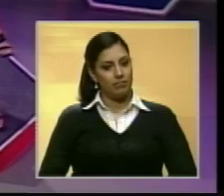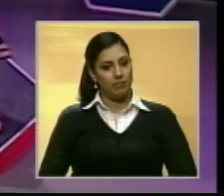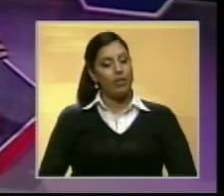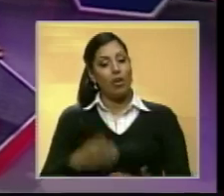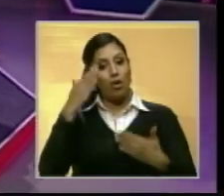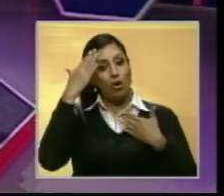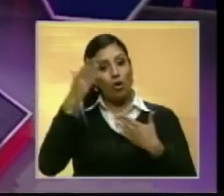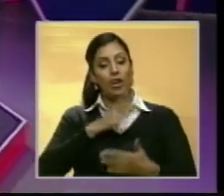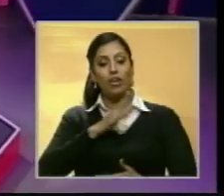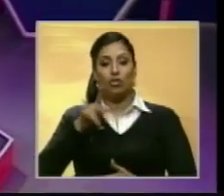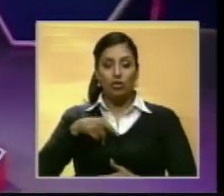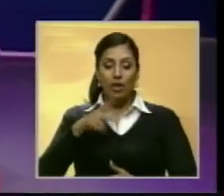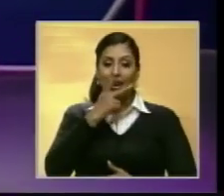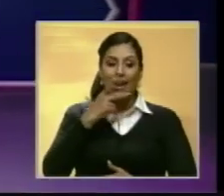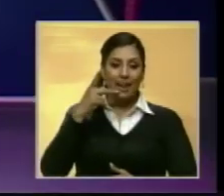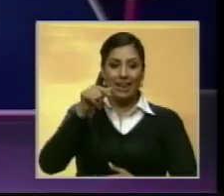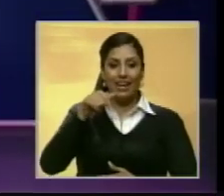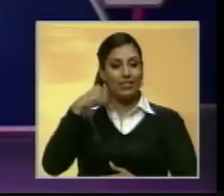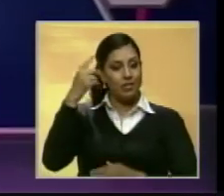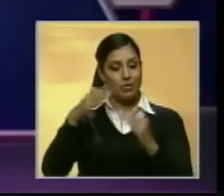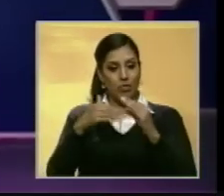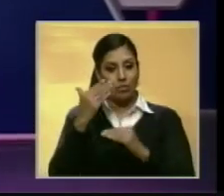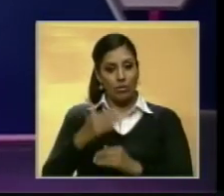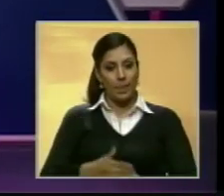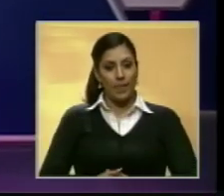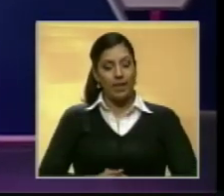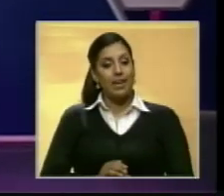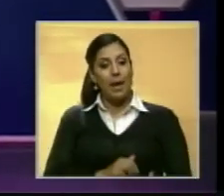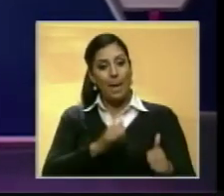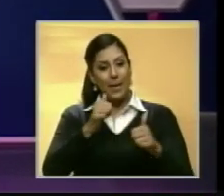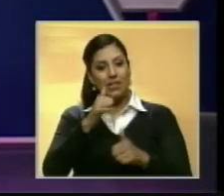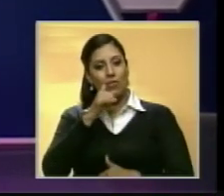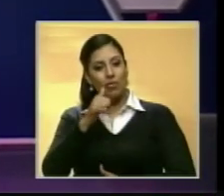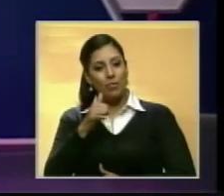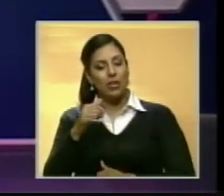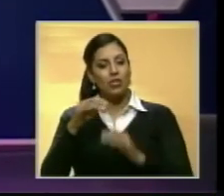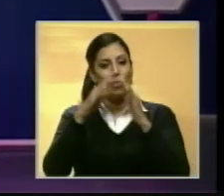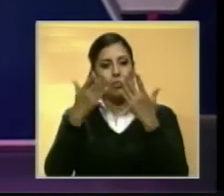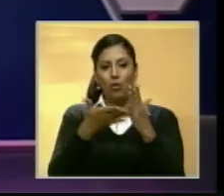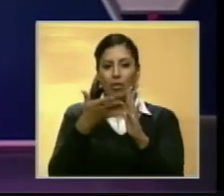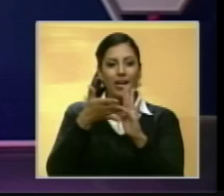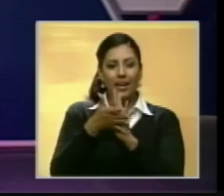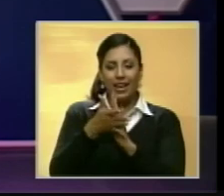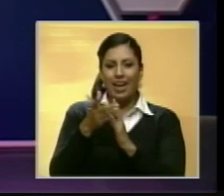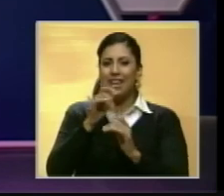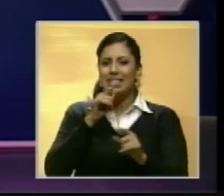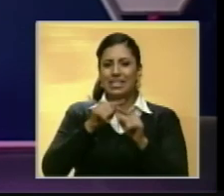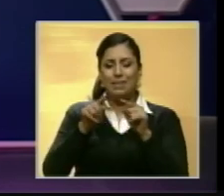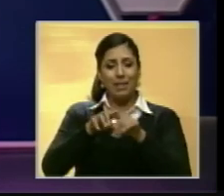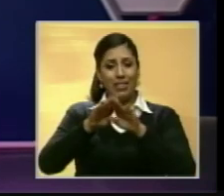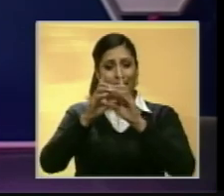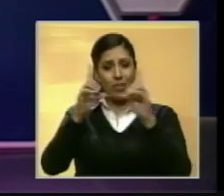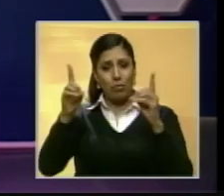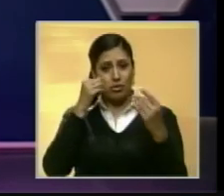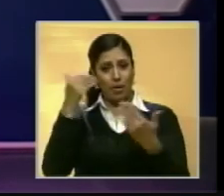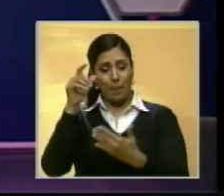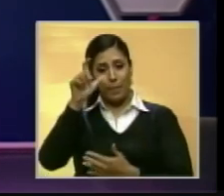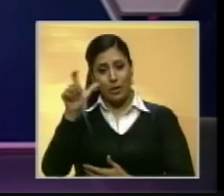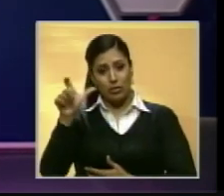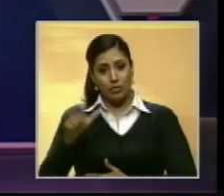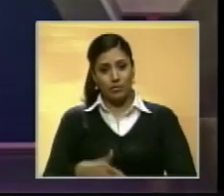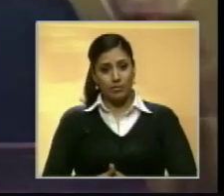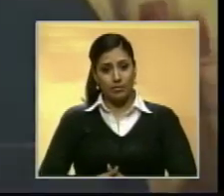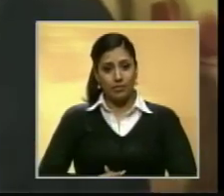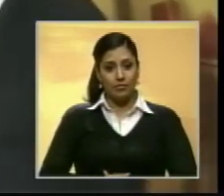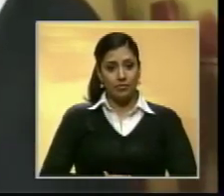Hola, ¿qué tal amigos? Yo soy Carilis Cuadros y esto es Estrenos y Estrellas. Iniciamos las noticias del mundo del espectáculo con la controversial separación de Angelina Jolie y Brad